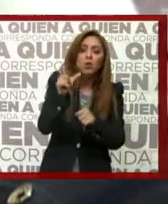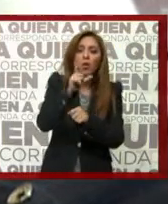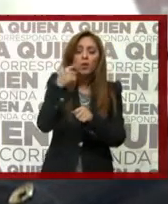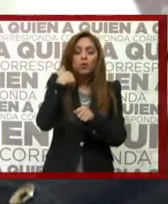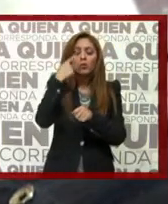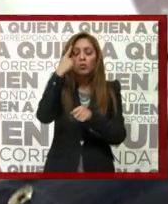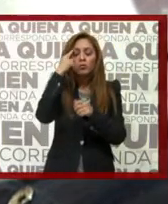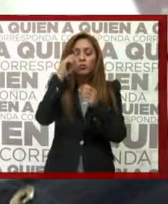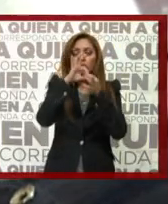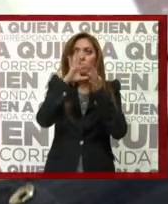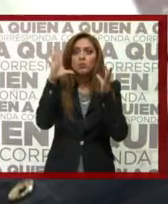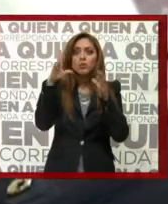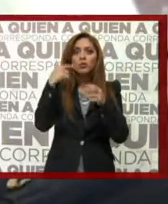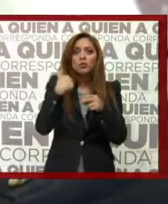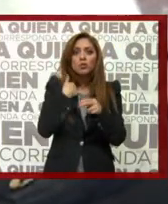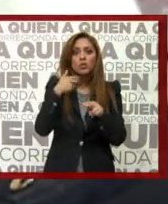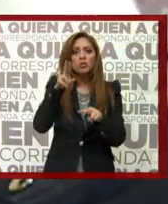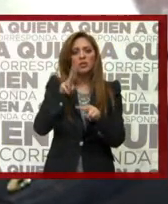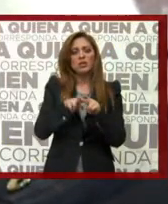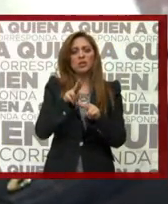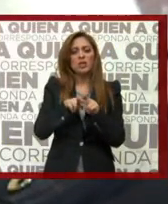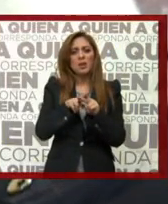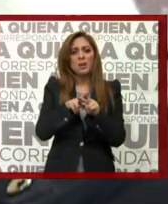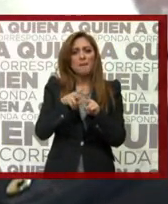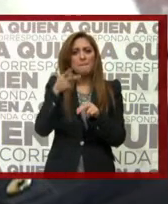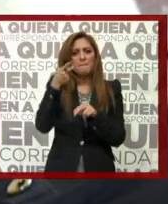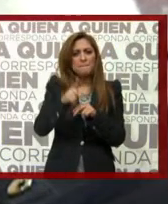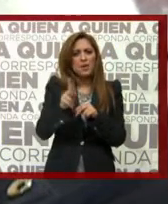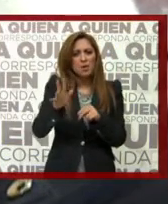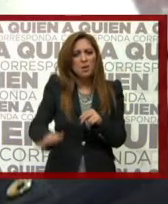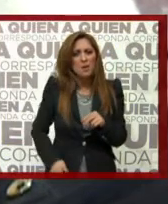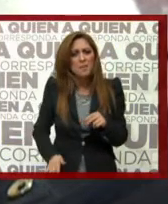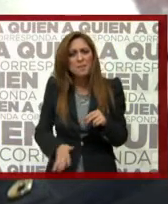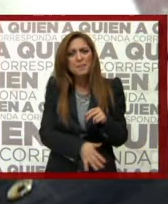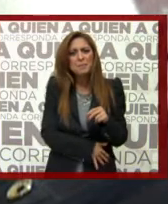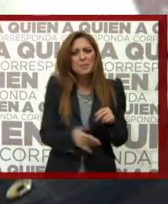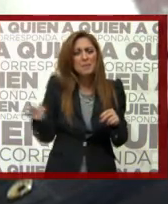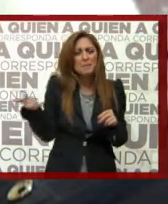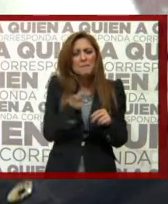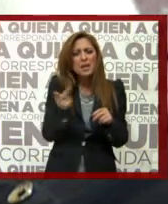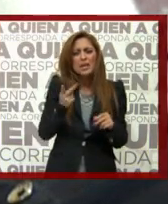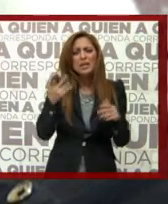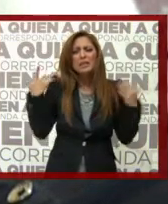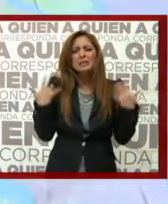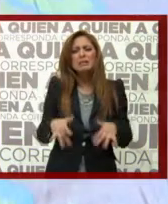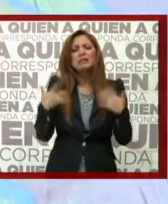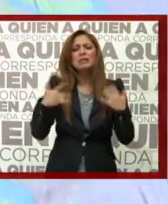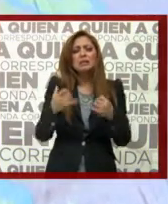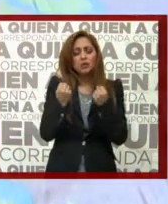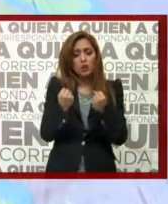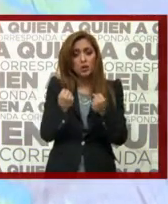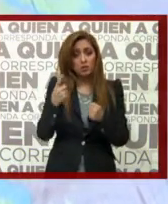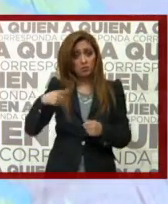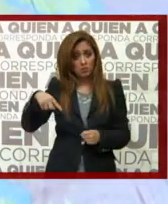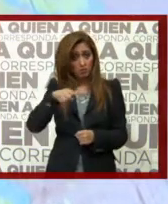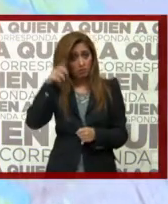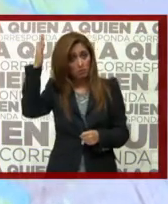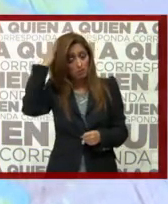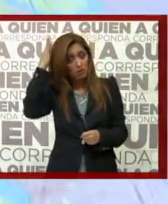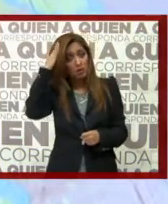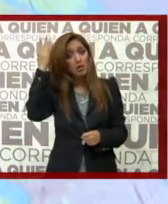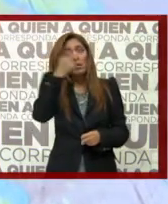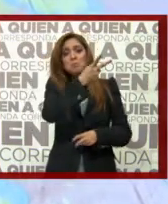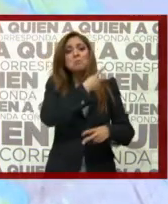ya estaba yo sentada. Pero yo mis piernas, yo lo que me dolían eran mis piernas. Ninguna autoridad llegó al lugar